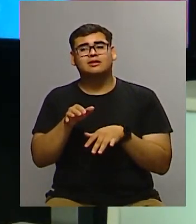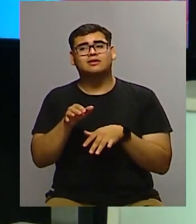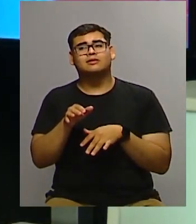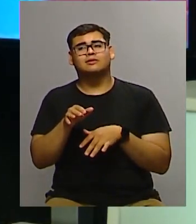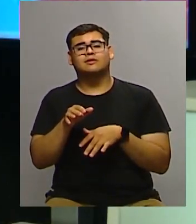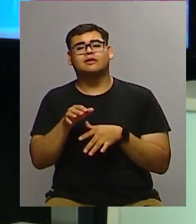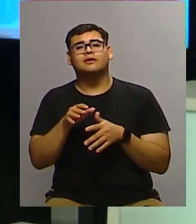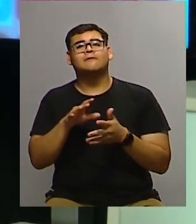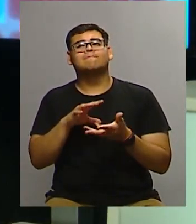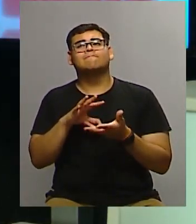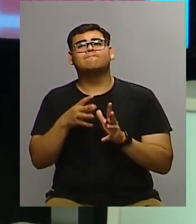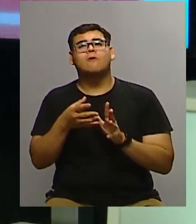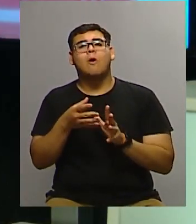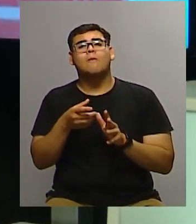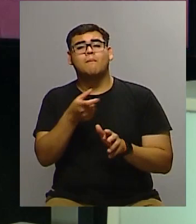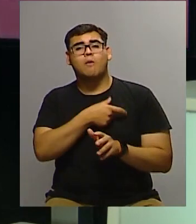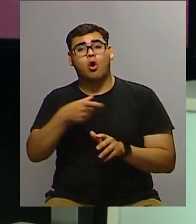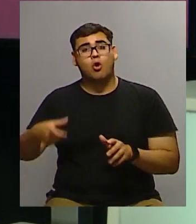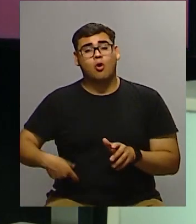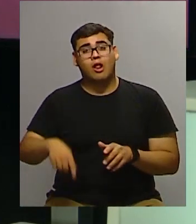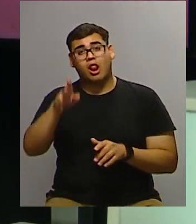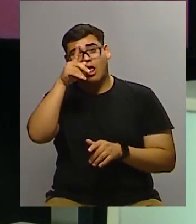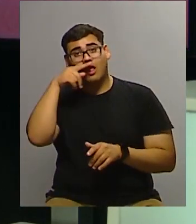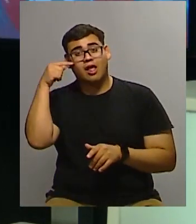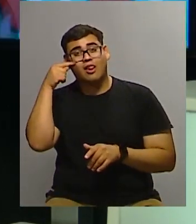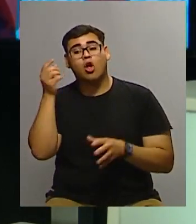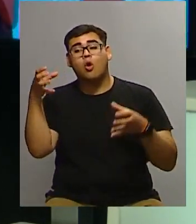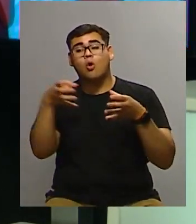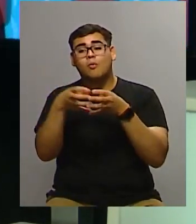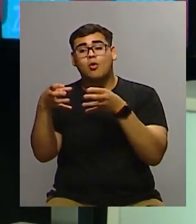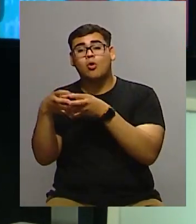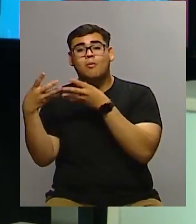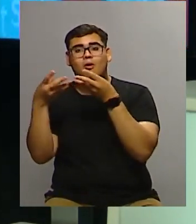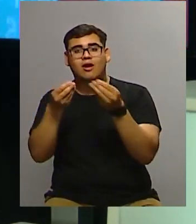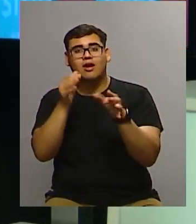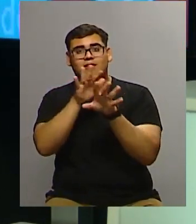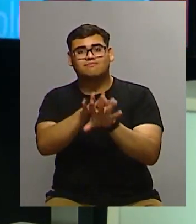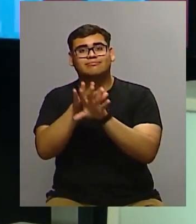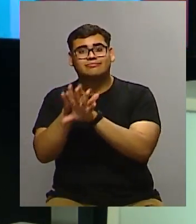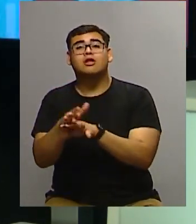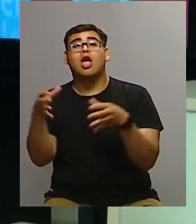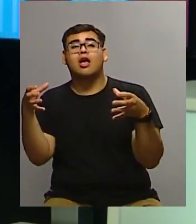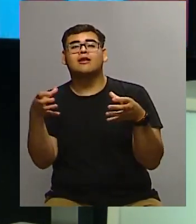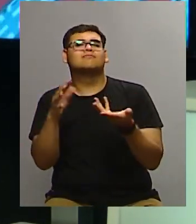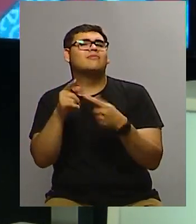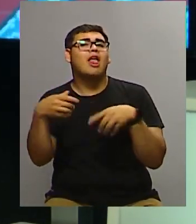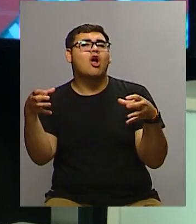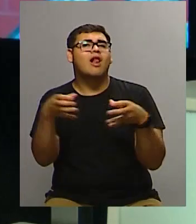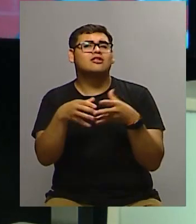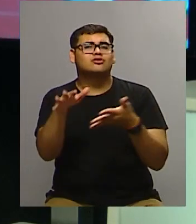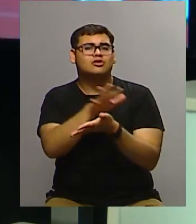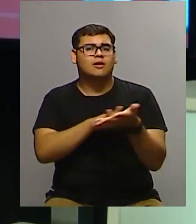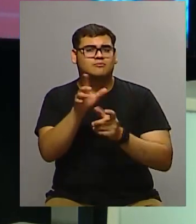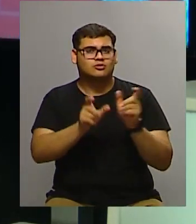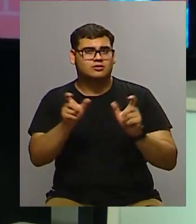partir del gobierno de Alberto Fernández con los sectores que más lo apoyaban, que son las organizaciones sociales. Digo, es real que hoy por